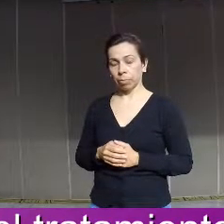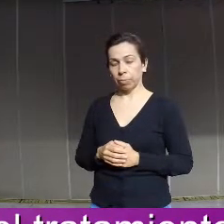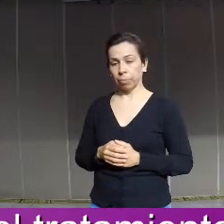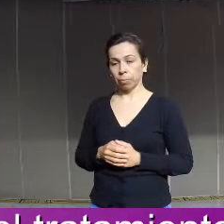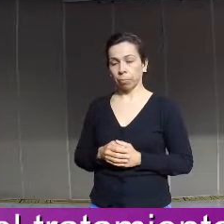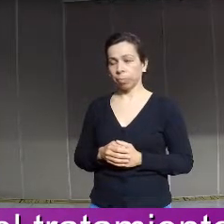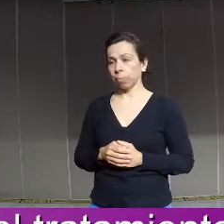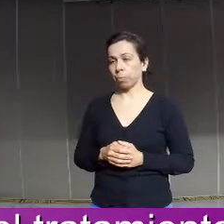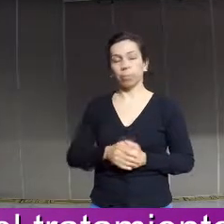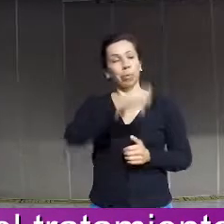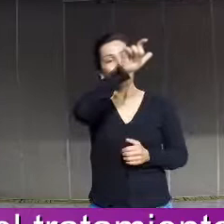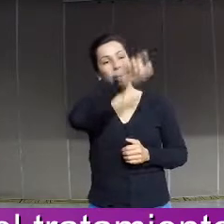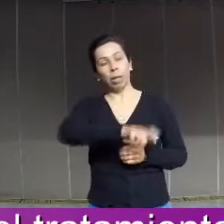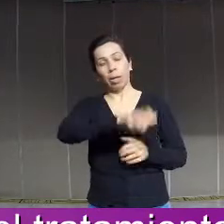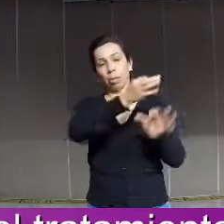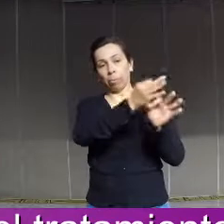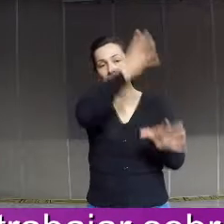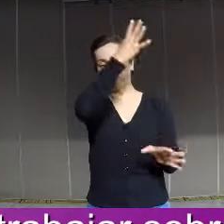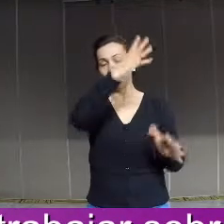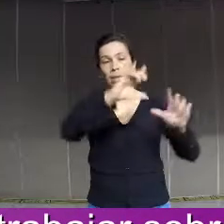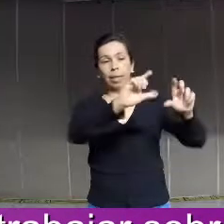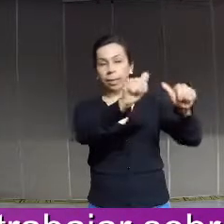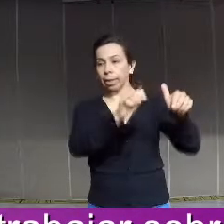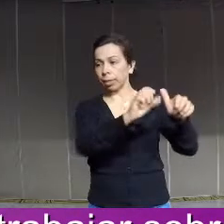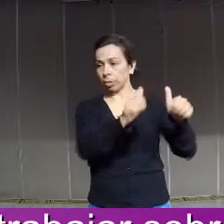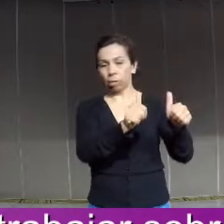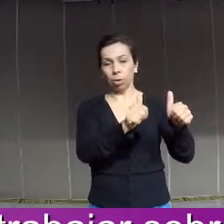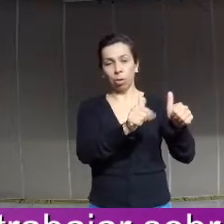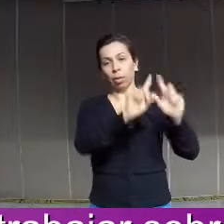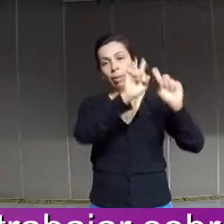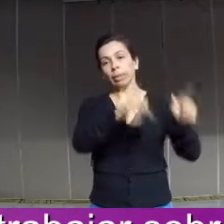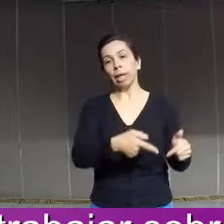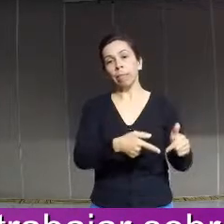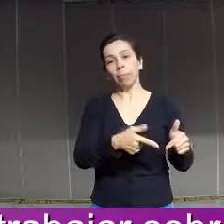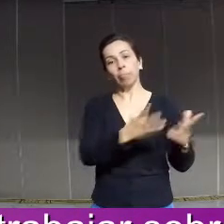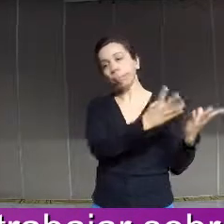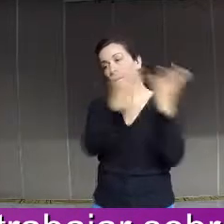kinesiología respiratoria cuando es necesario. ¿Sí? Tiene que ser un kinesiólogo especialista.